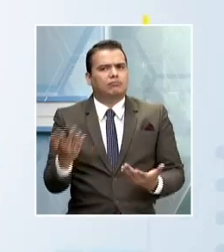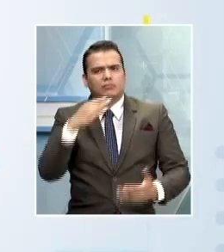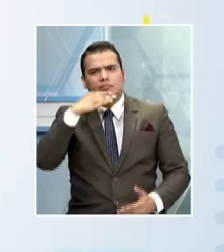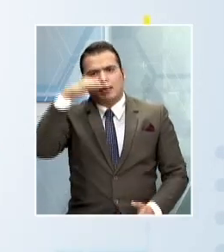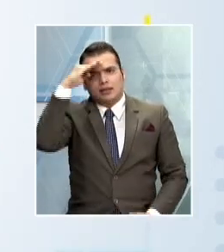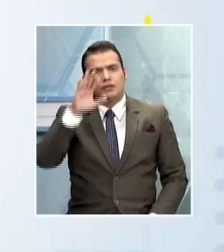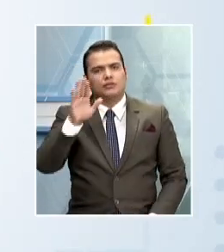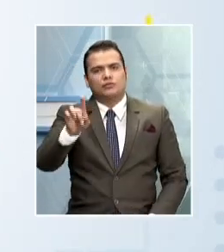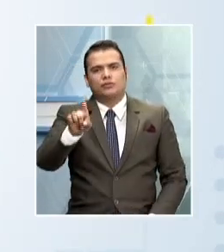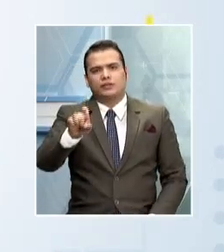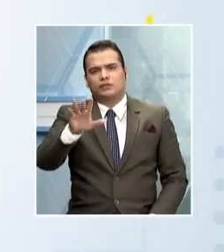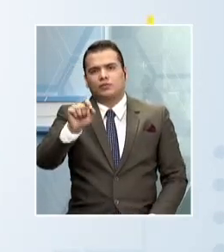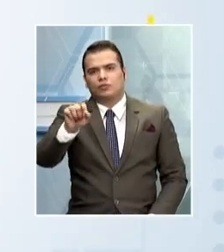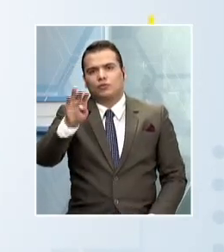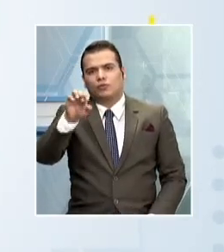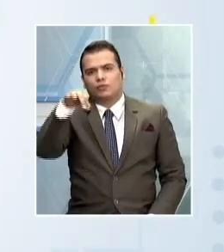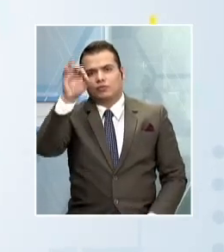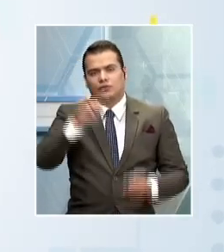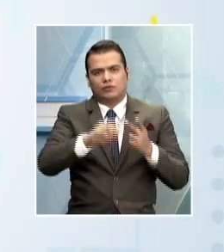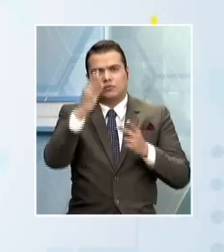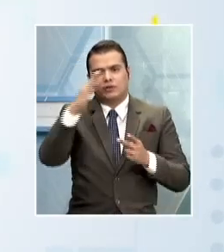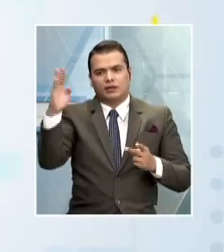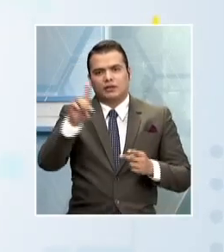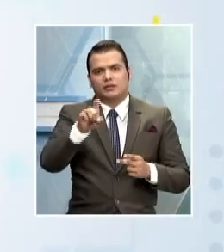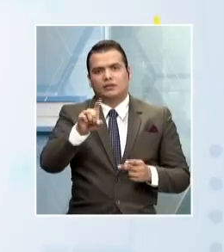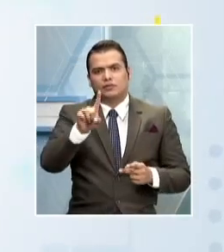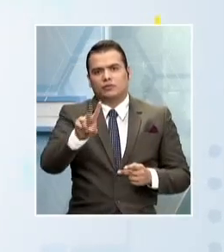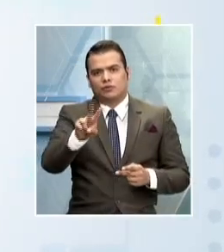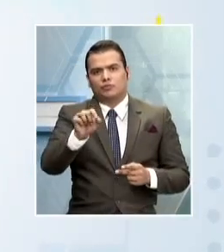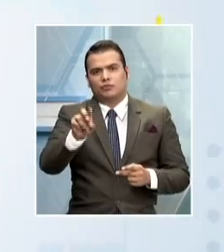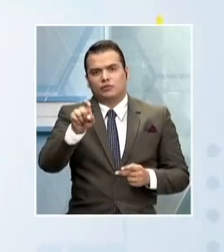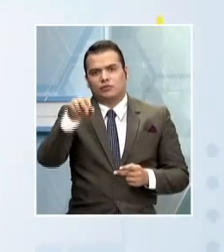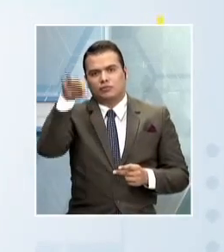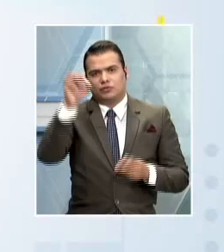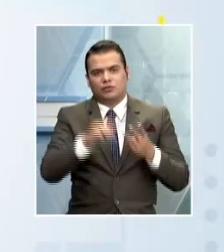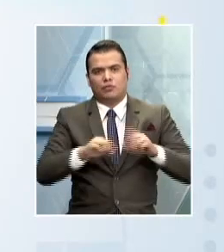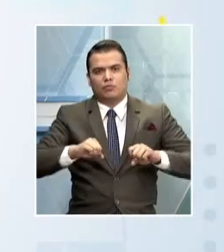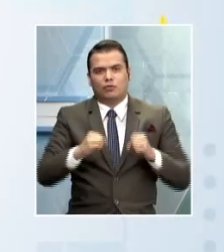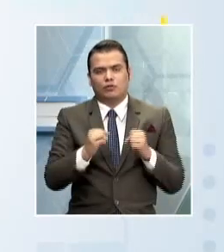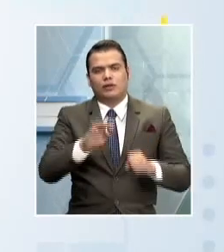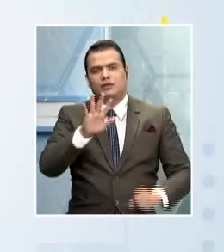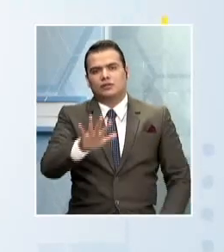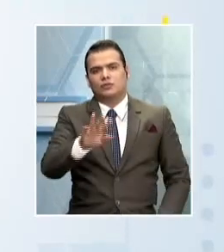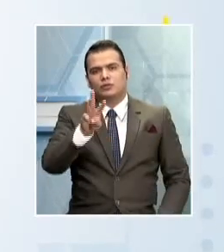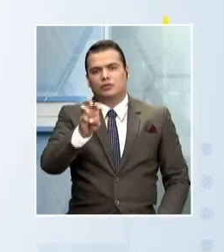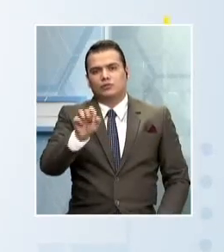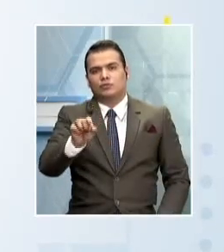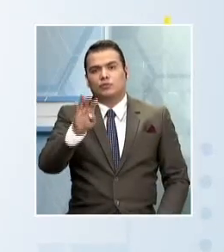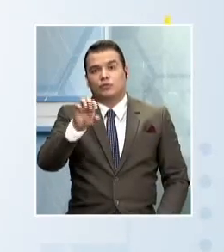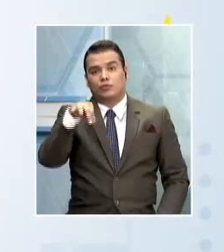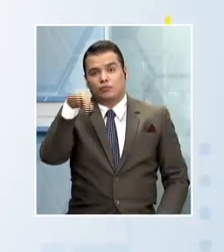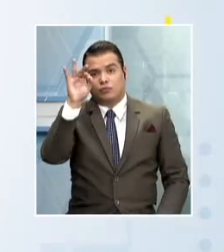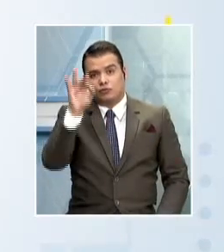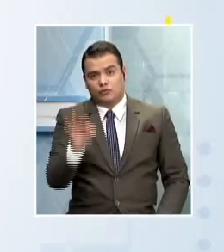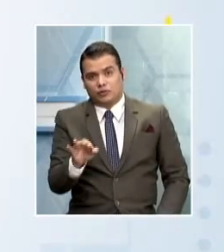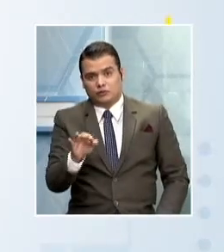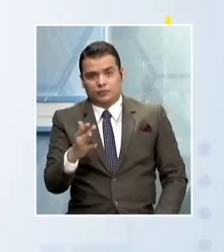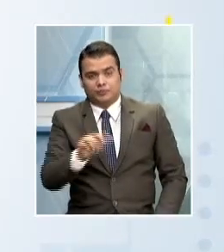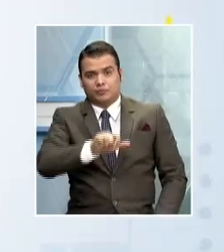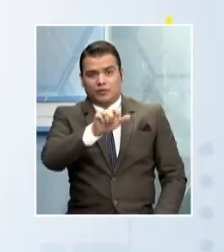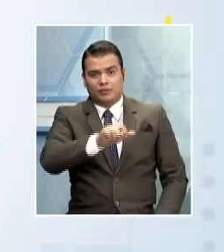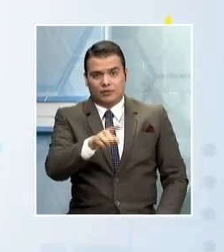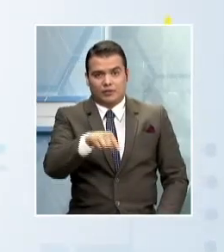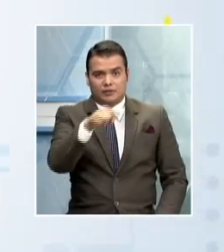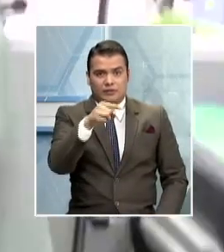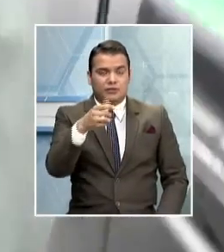sería el 65,9%, en Barranquilla el 62,6% y en Bogotá el 58,9%. El grupo de población que mayor riesgo